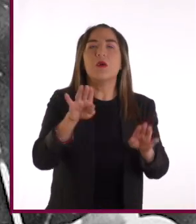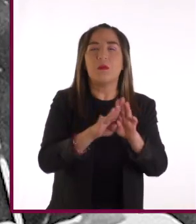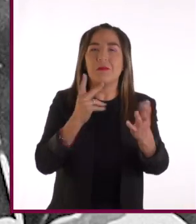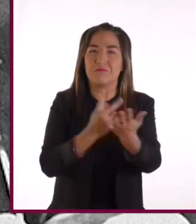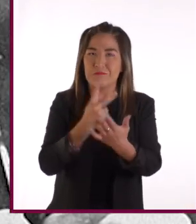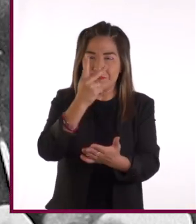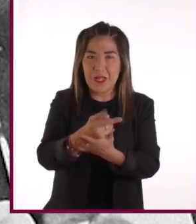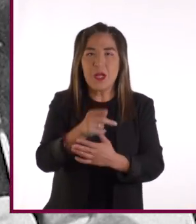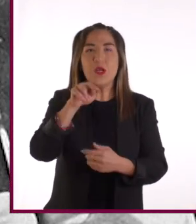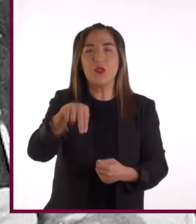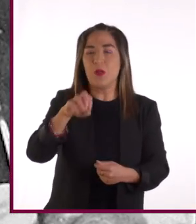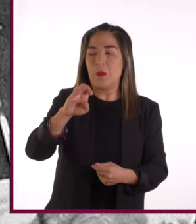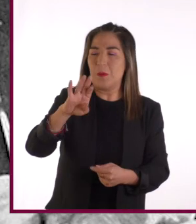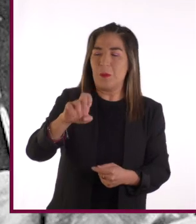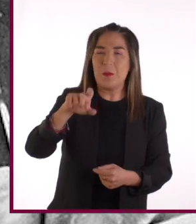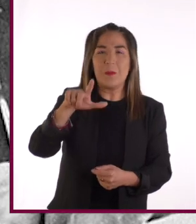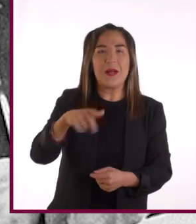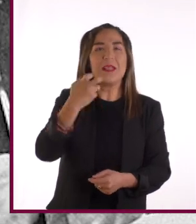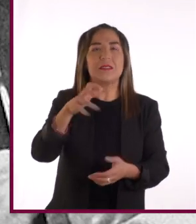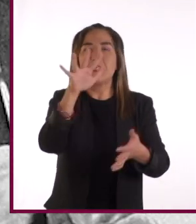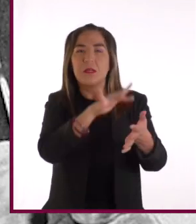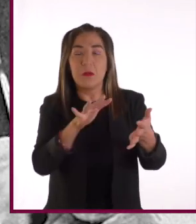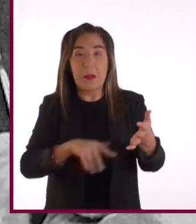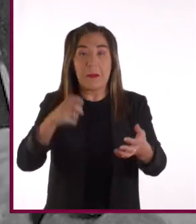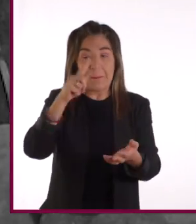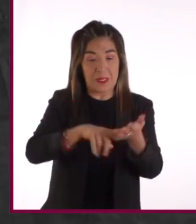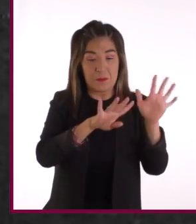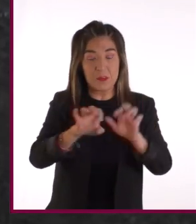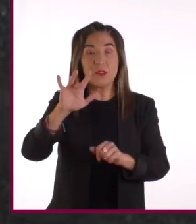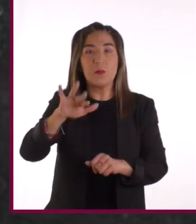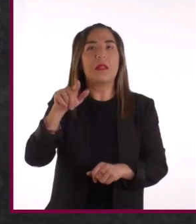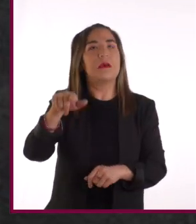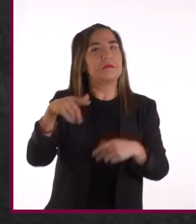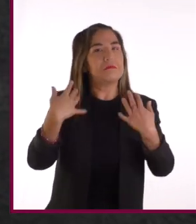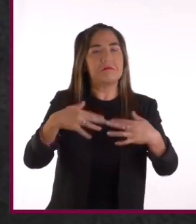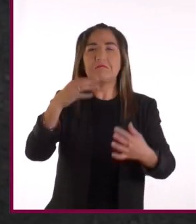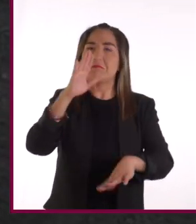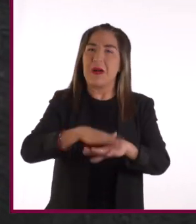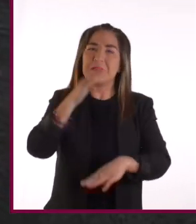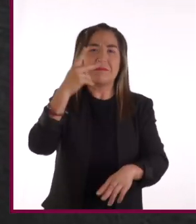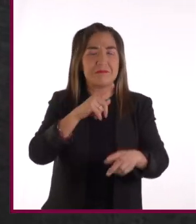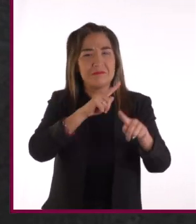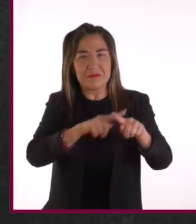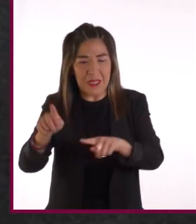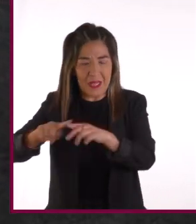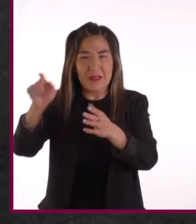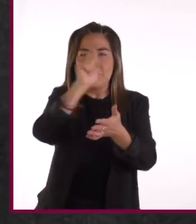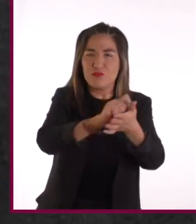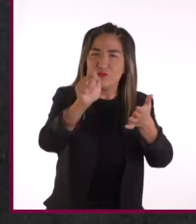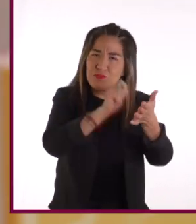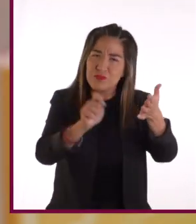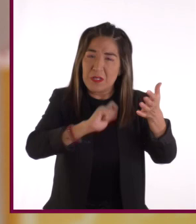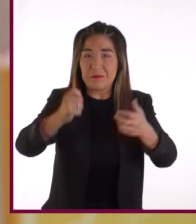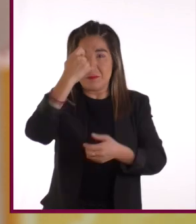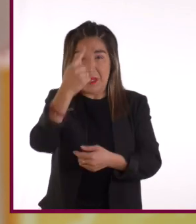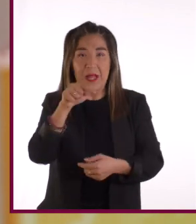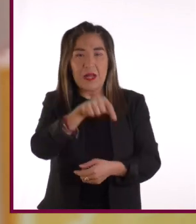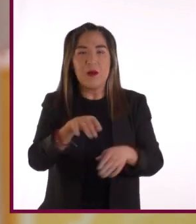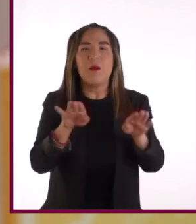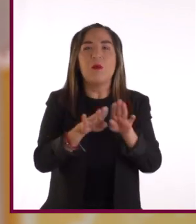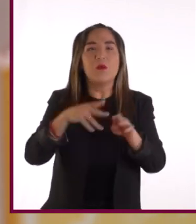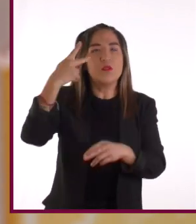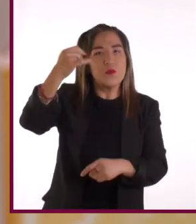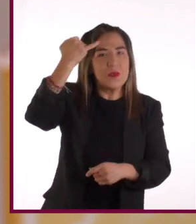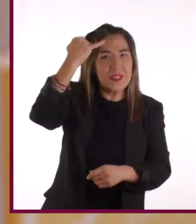filósofo que ganó el Nobel de Literatura en 1950 como reconocimiento a sus escritos variados e importantes en los que destacó